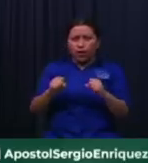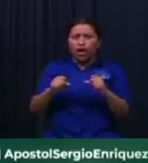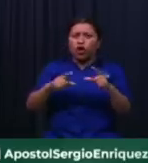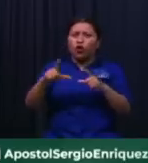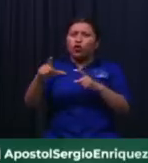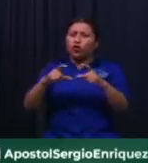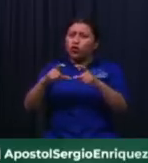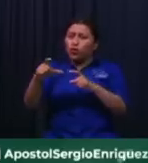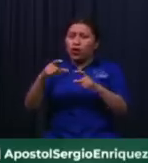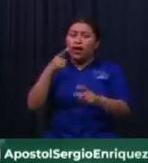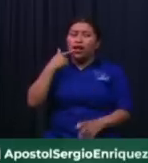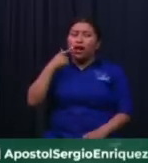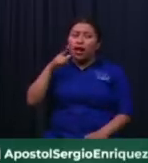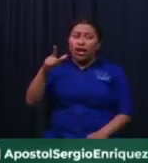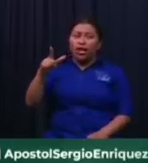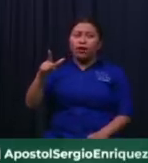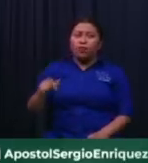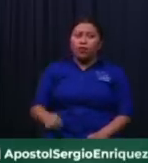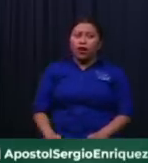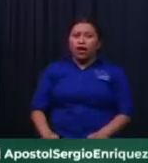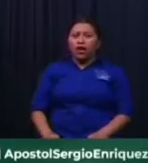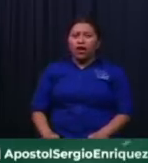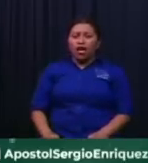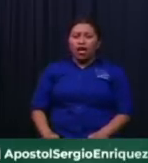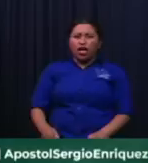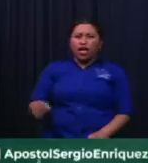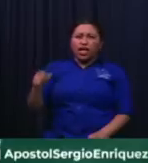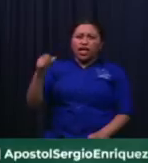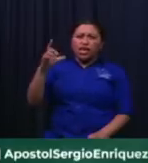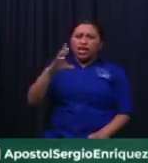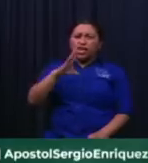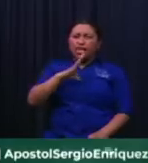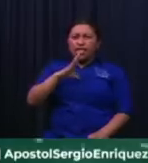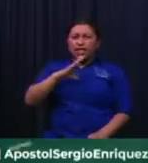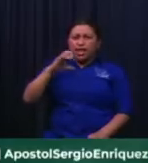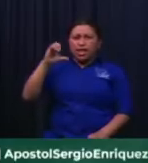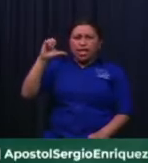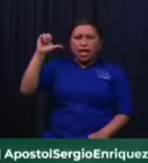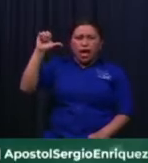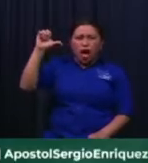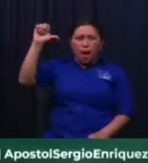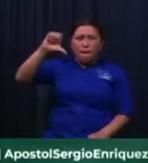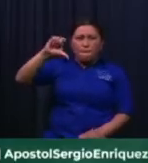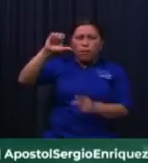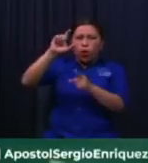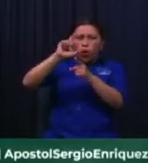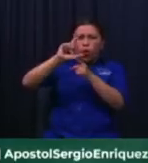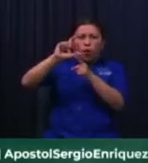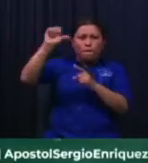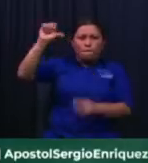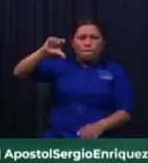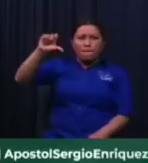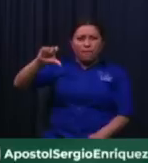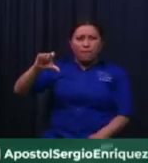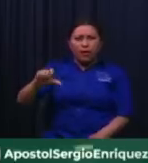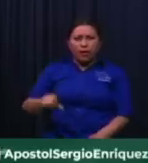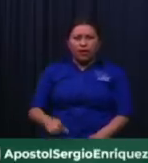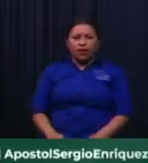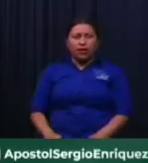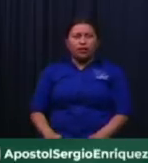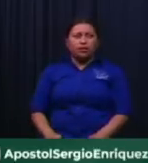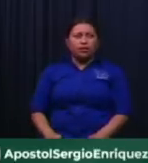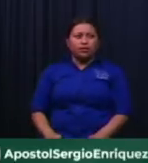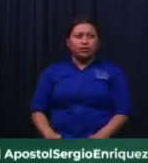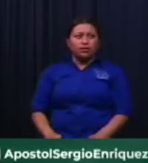mal turbulento y lleno de veneno mortal. Si alguien puede leer todos estos versículos, pero en esas versiones que le dije.